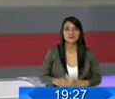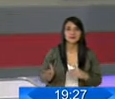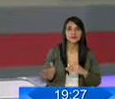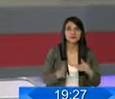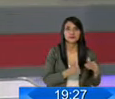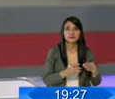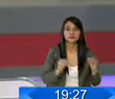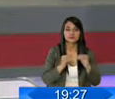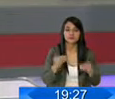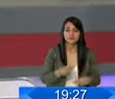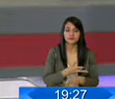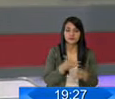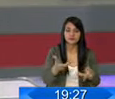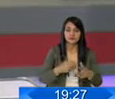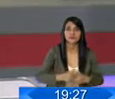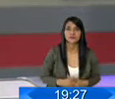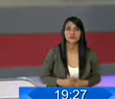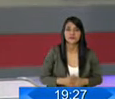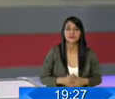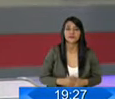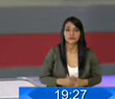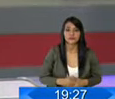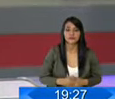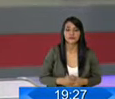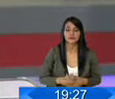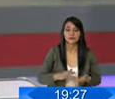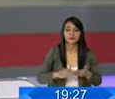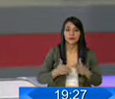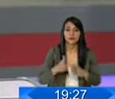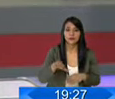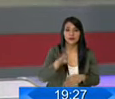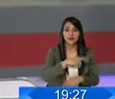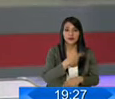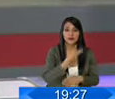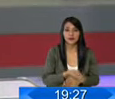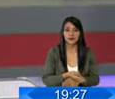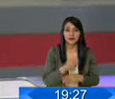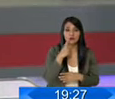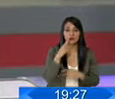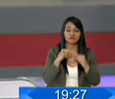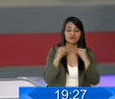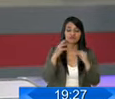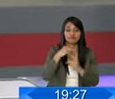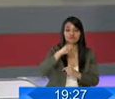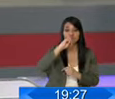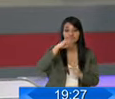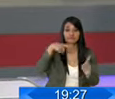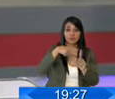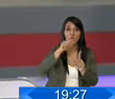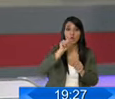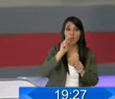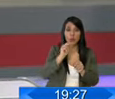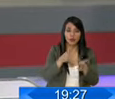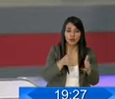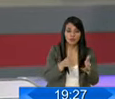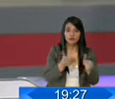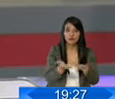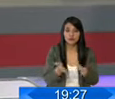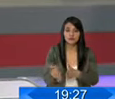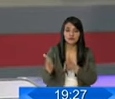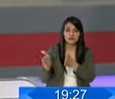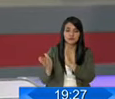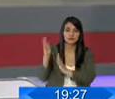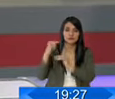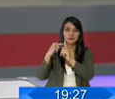Vamos con más información. En medio del dolor de la comunidad religiosa, los restos mortales de Monseñor Luis Alberto Luna Tobar son velados en la Catedral